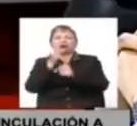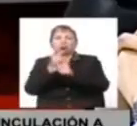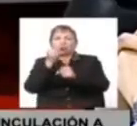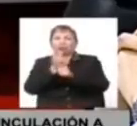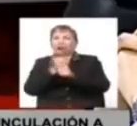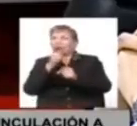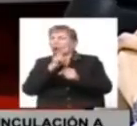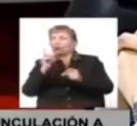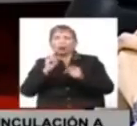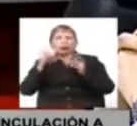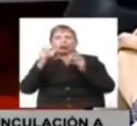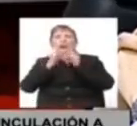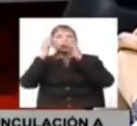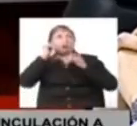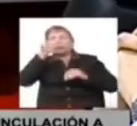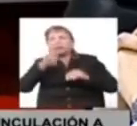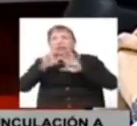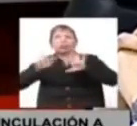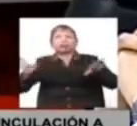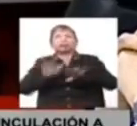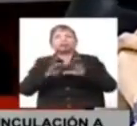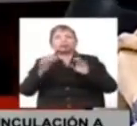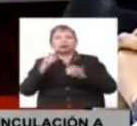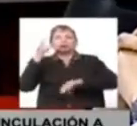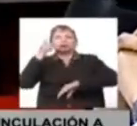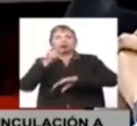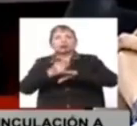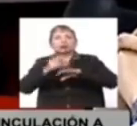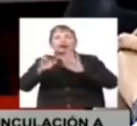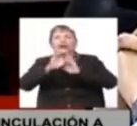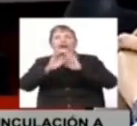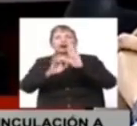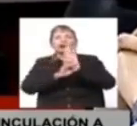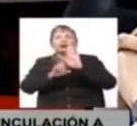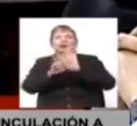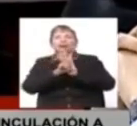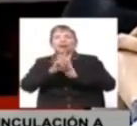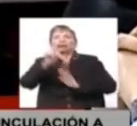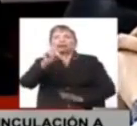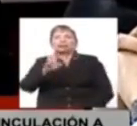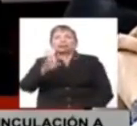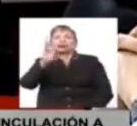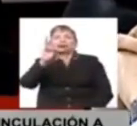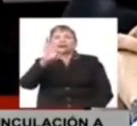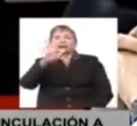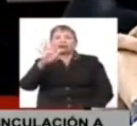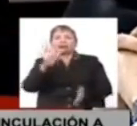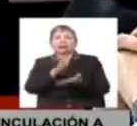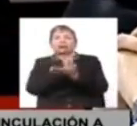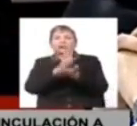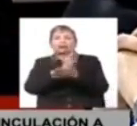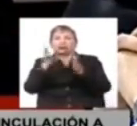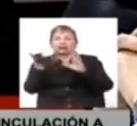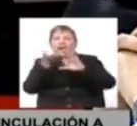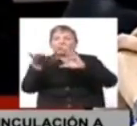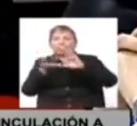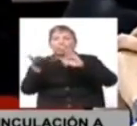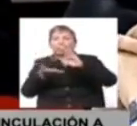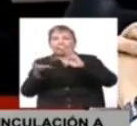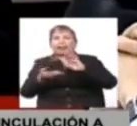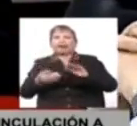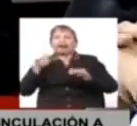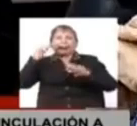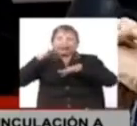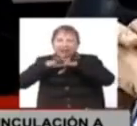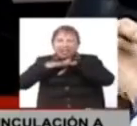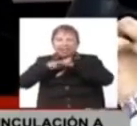de opinión, esperemos un poco más que avancen los acontecimientos. Se han revelado que hay una